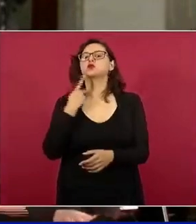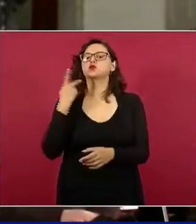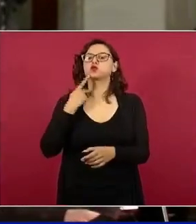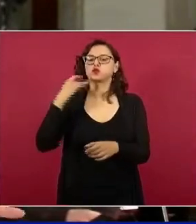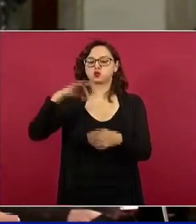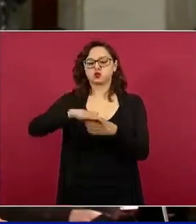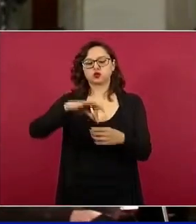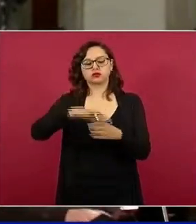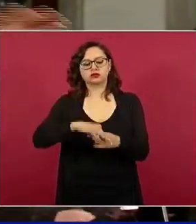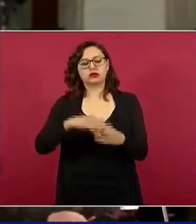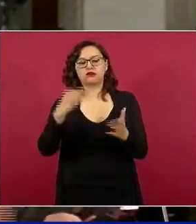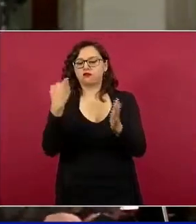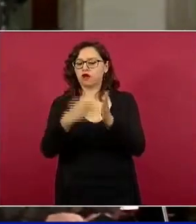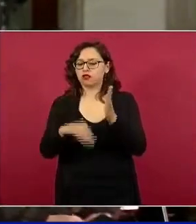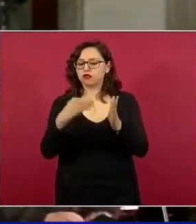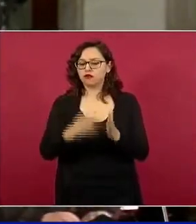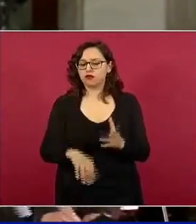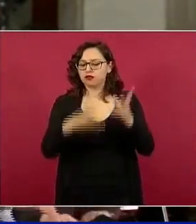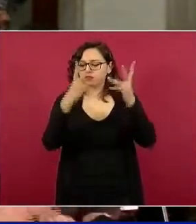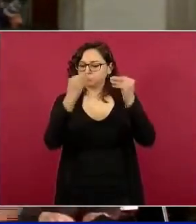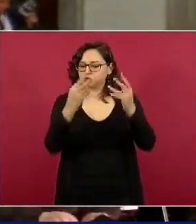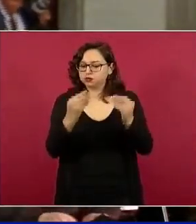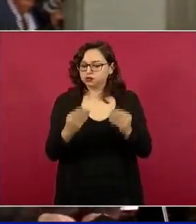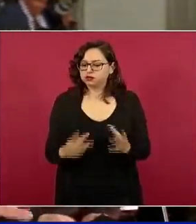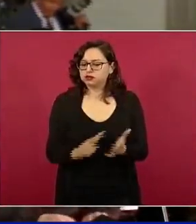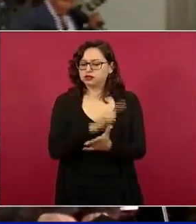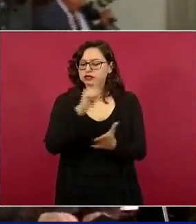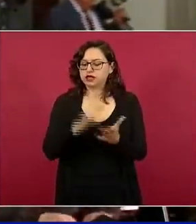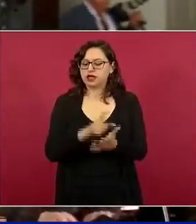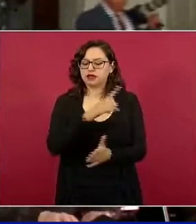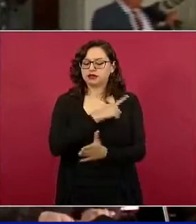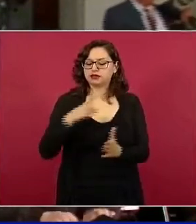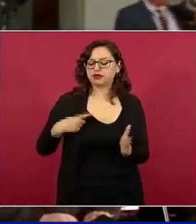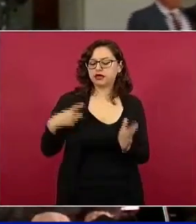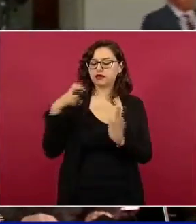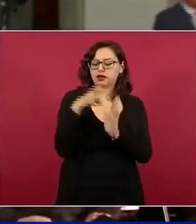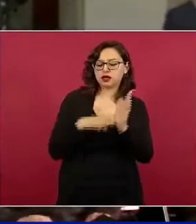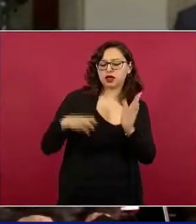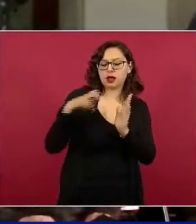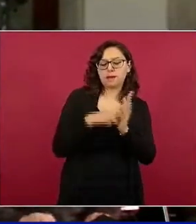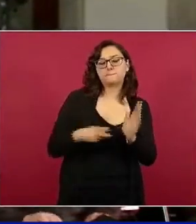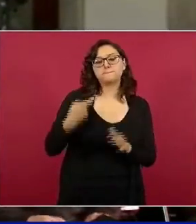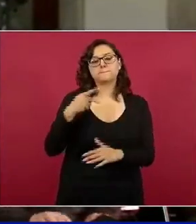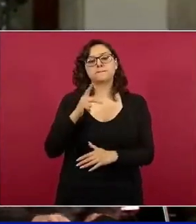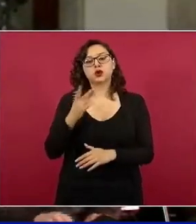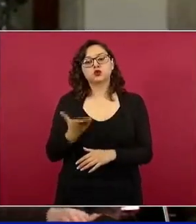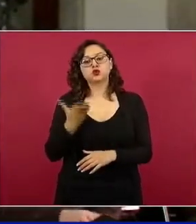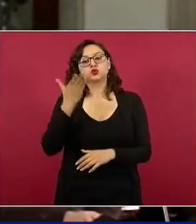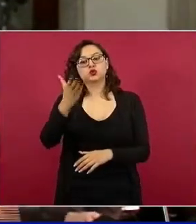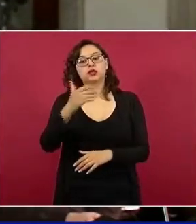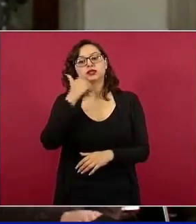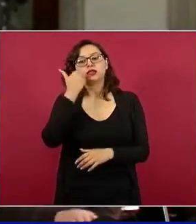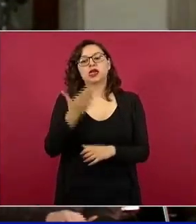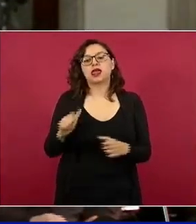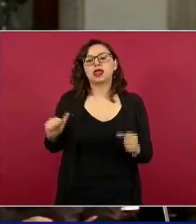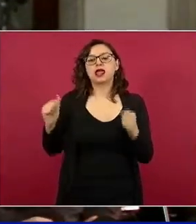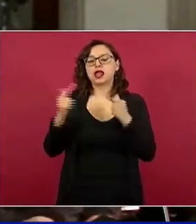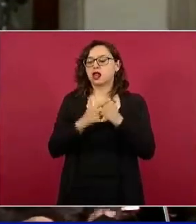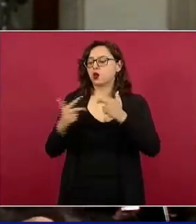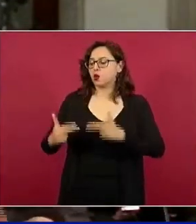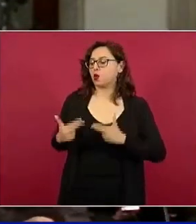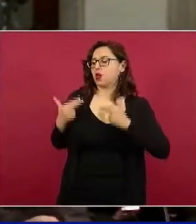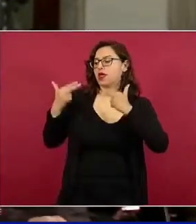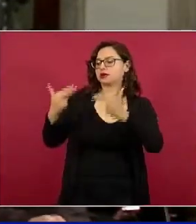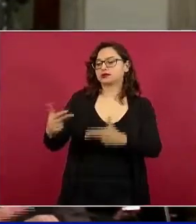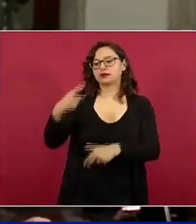arista pendiente dentro del gobierno, dentro de las instituciones, ¿cuál sería este legado en democracia que usted le quisiera dejar a las y los mexicanos? Y preguntarle